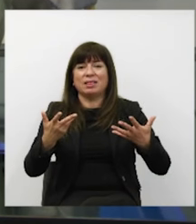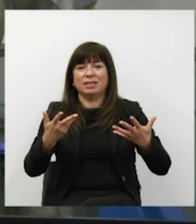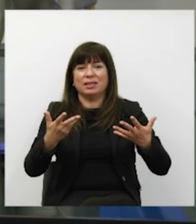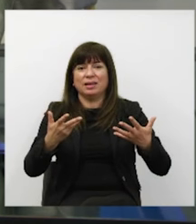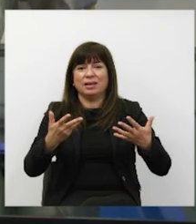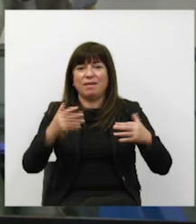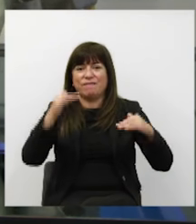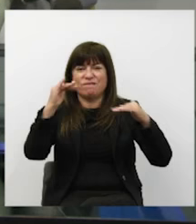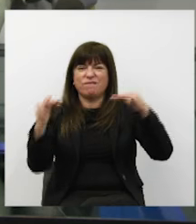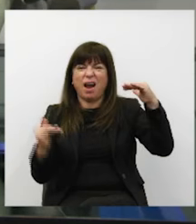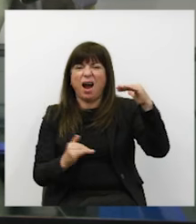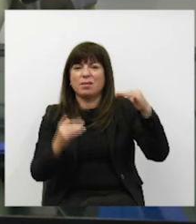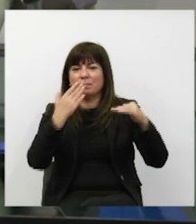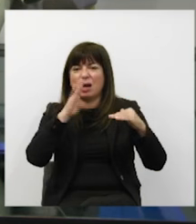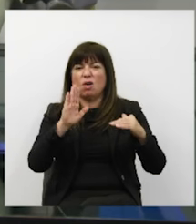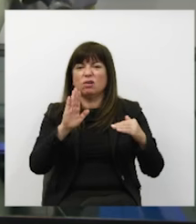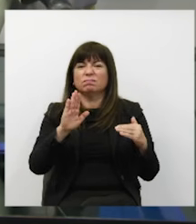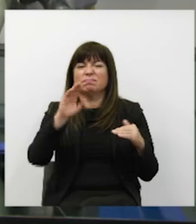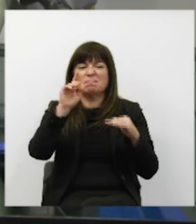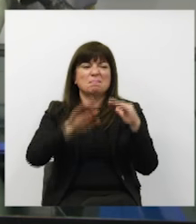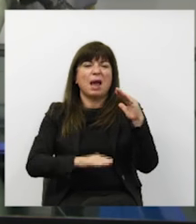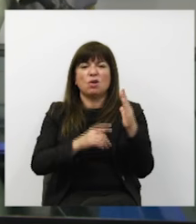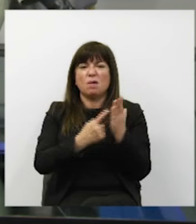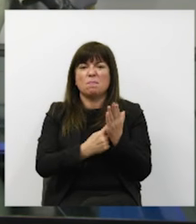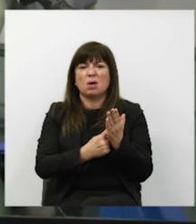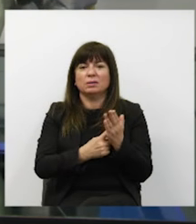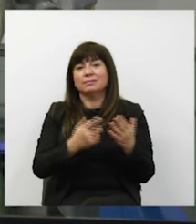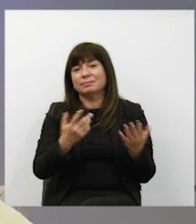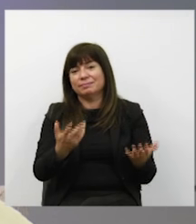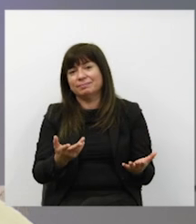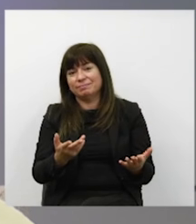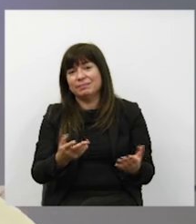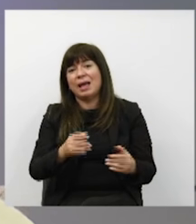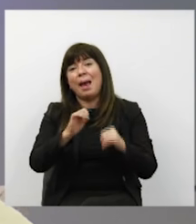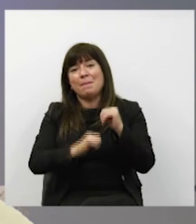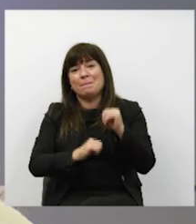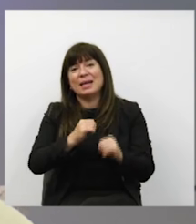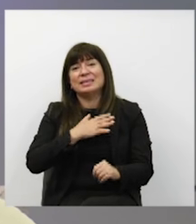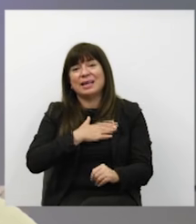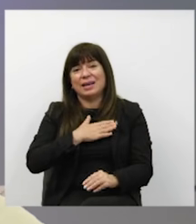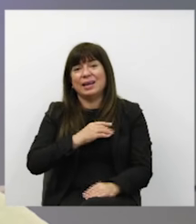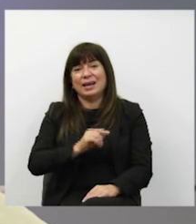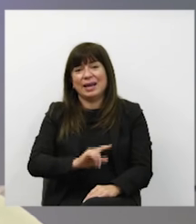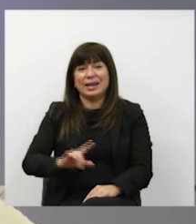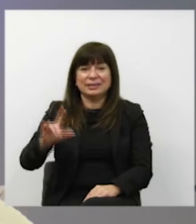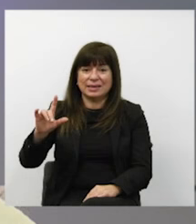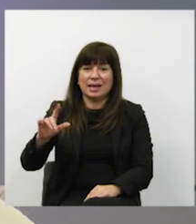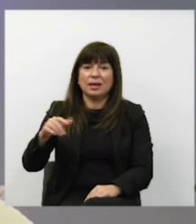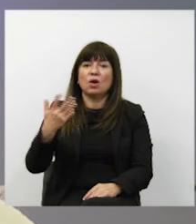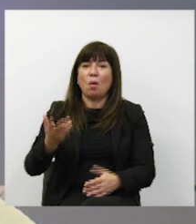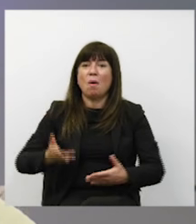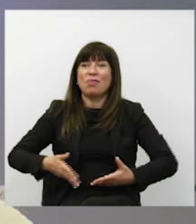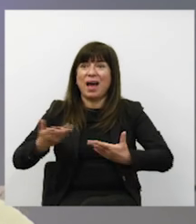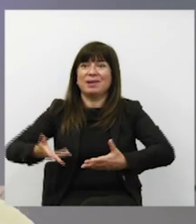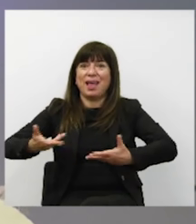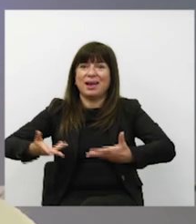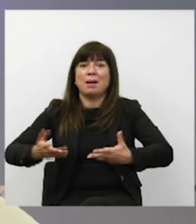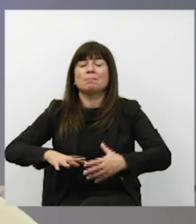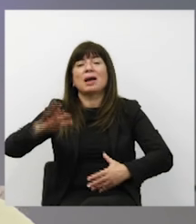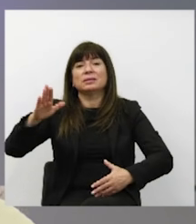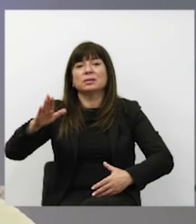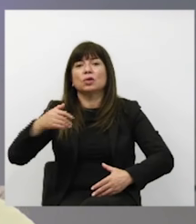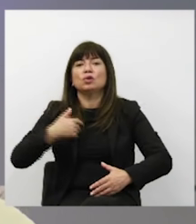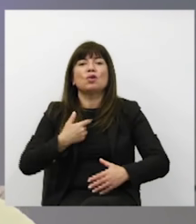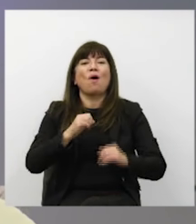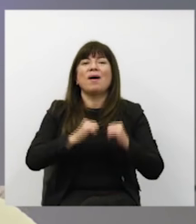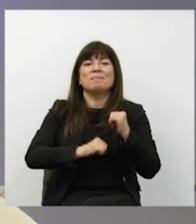Y yo creo que realmente lo que realmente debería ser el foco de la política pública en Chile es la empresa que quiere crecer, más que la empresa que se quiere quedar en un cierto tamaño. Sin perjuicio de que hay